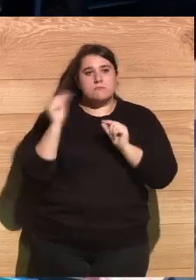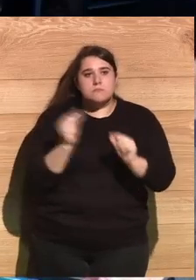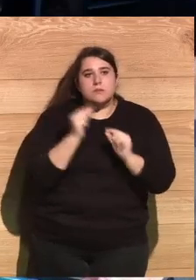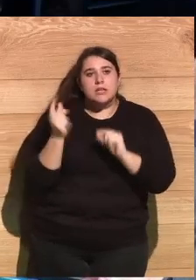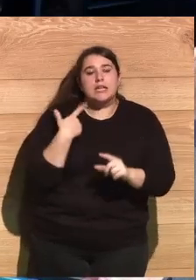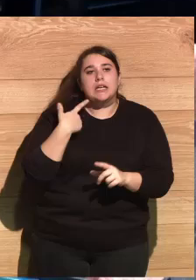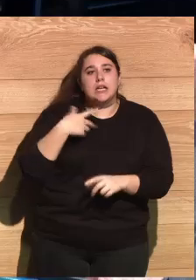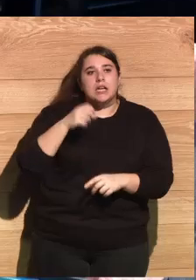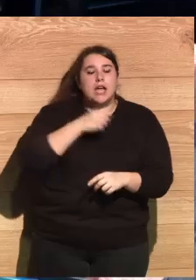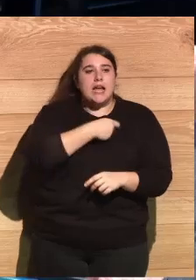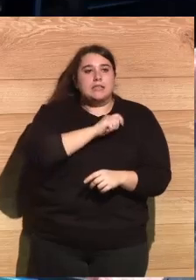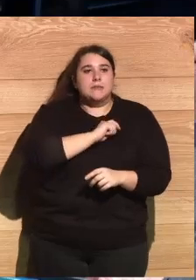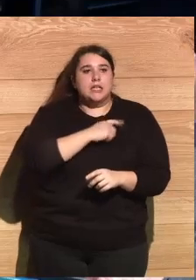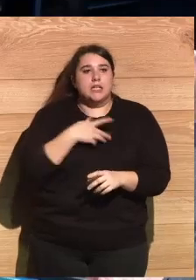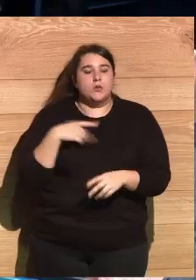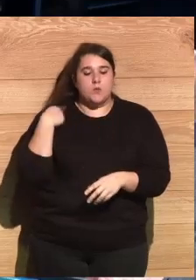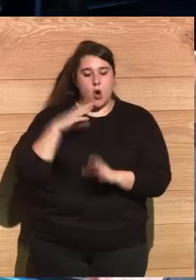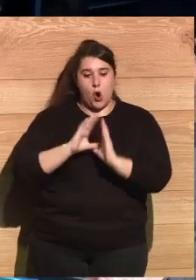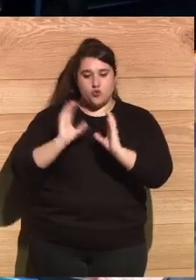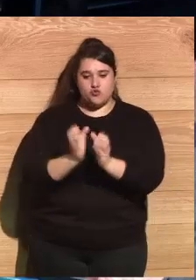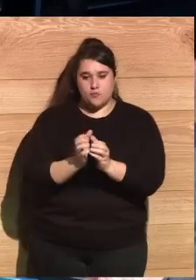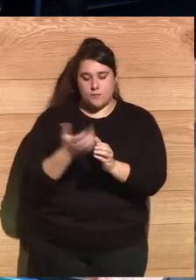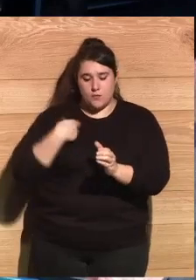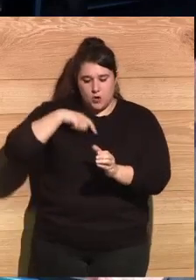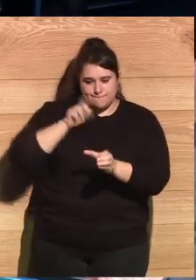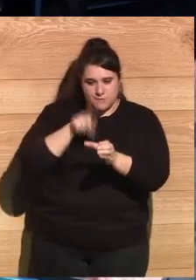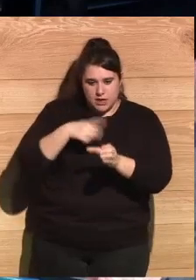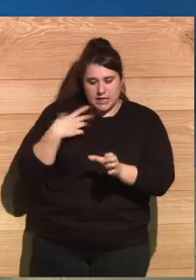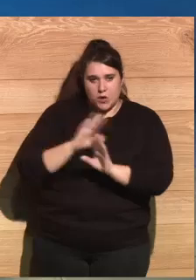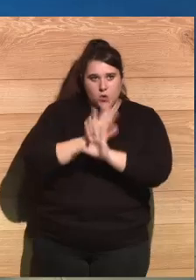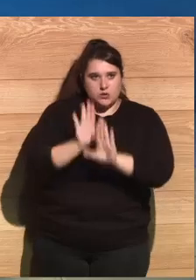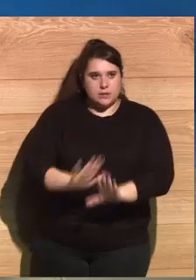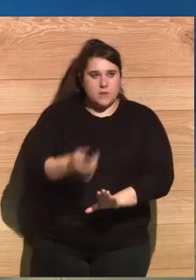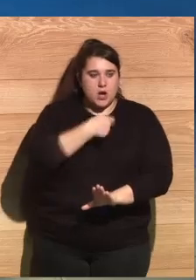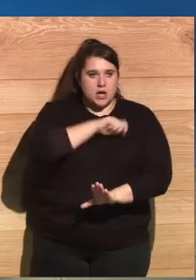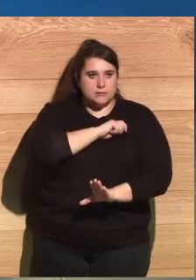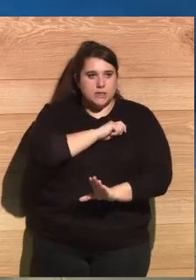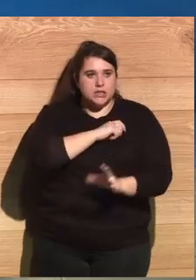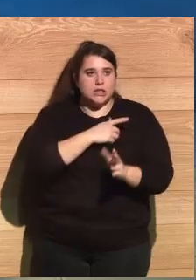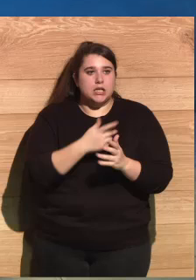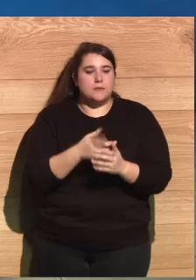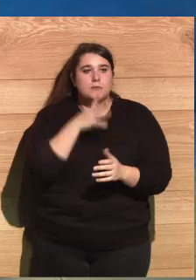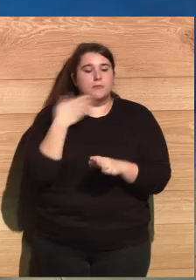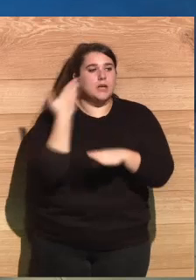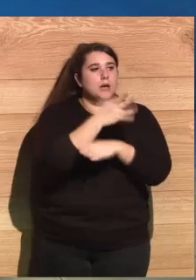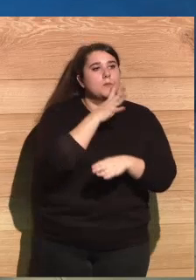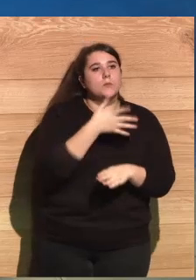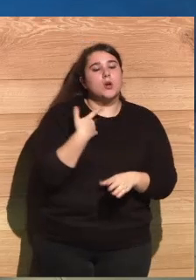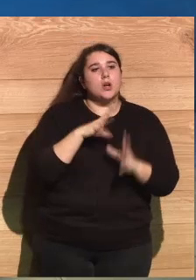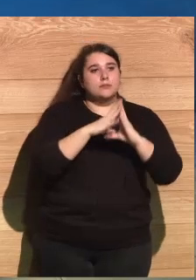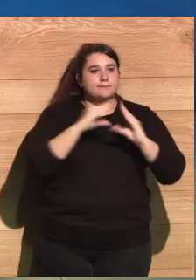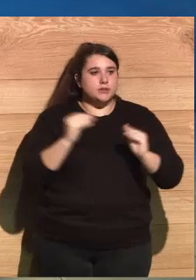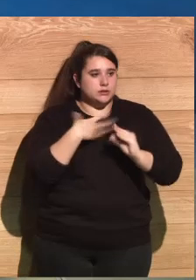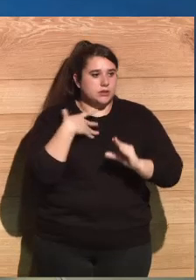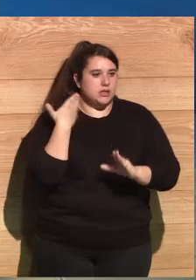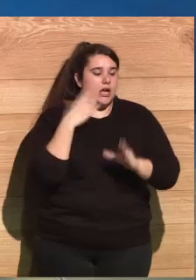O sea que yo pertenezco al último grupo de los hispanistas, que en este caso fueron por razones académicas, ¿no?, por esa